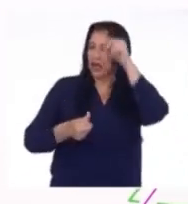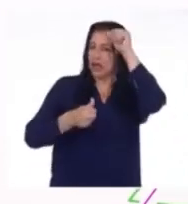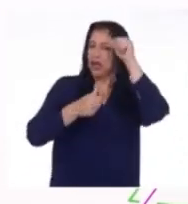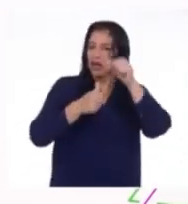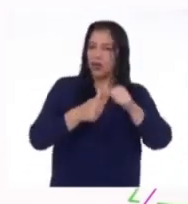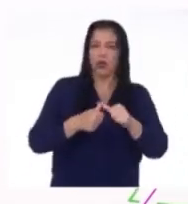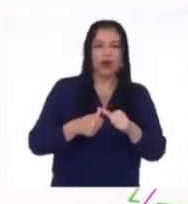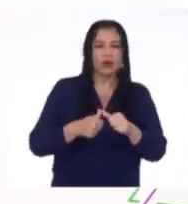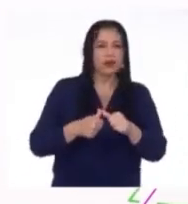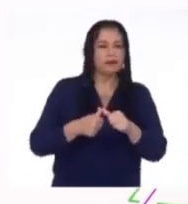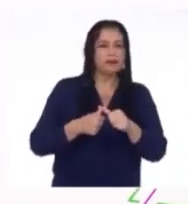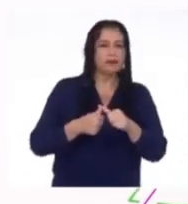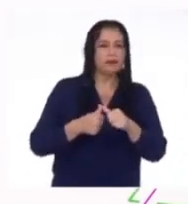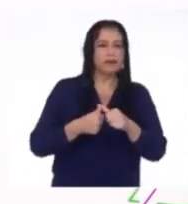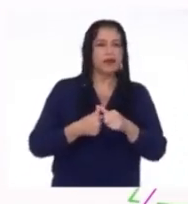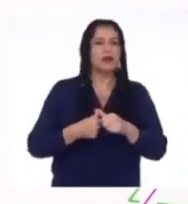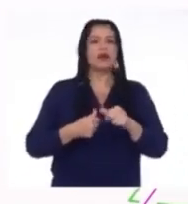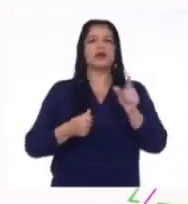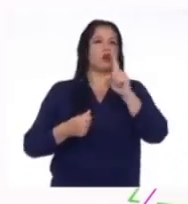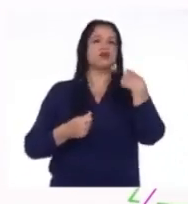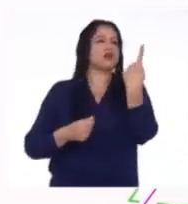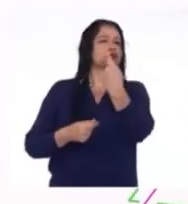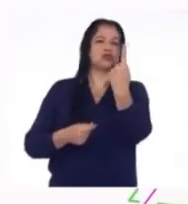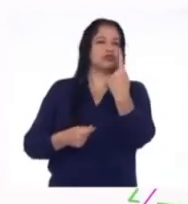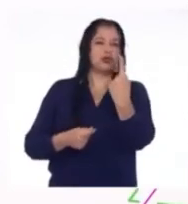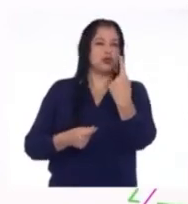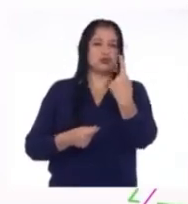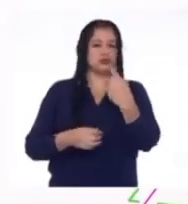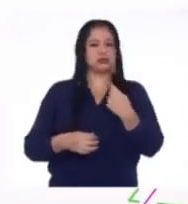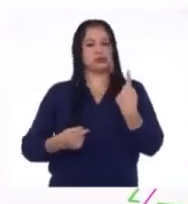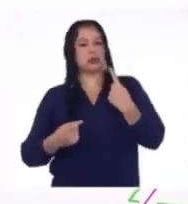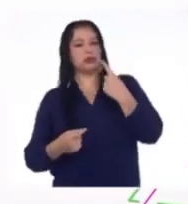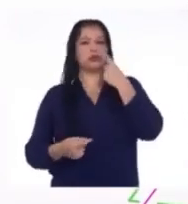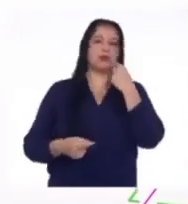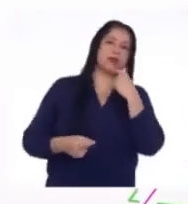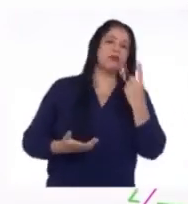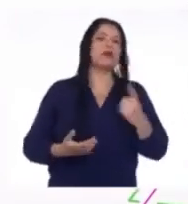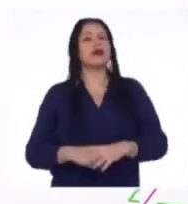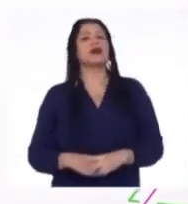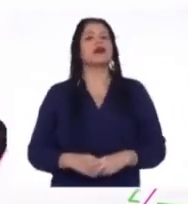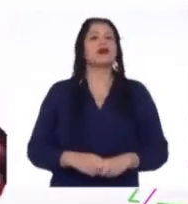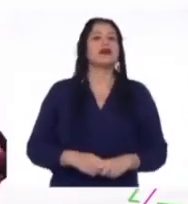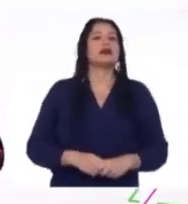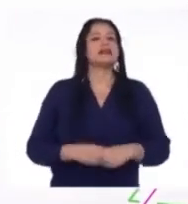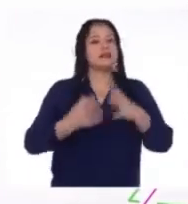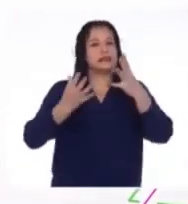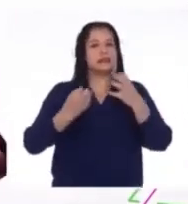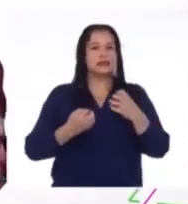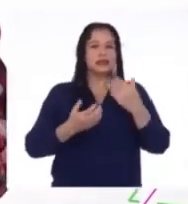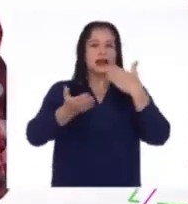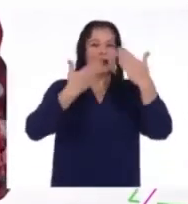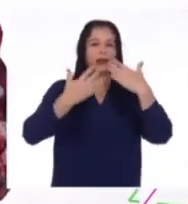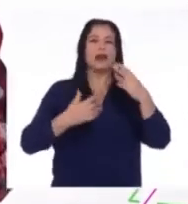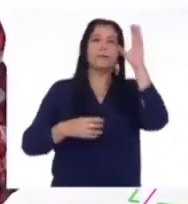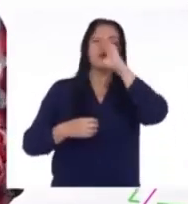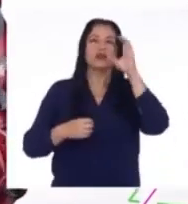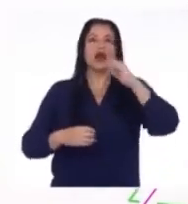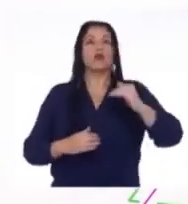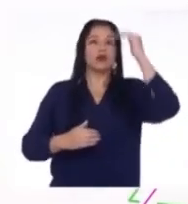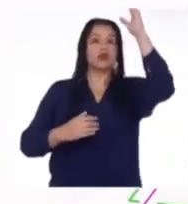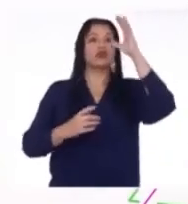siempre que no están solos ni solas. Si necesitan hablar, busquen a un adulto de